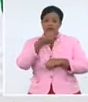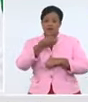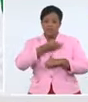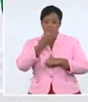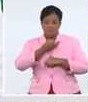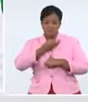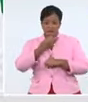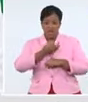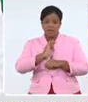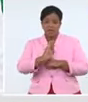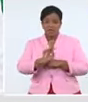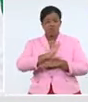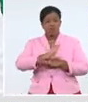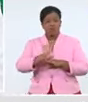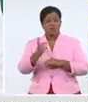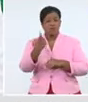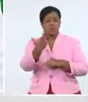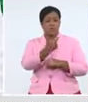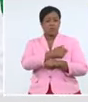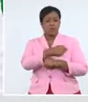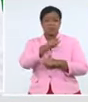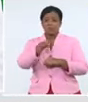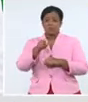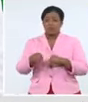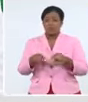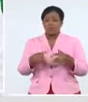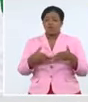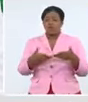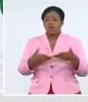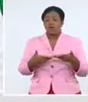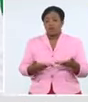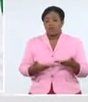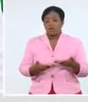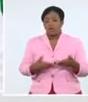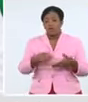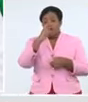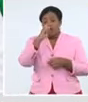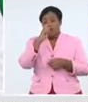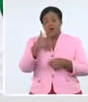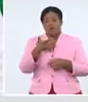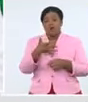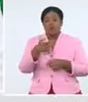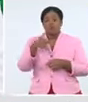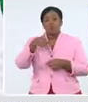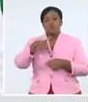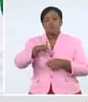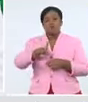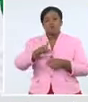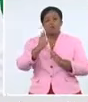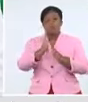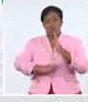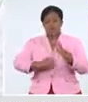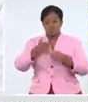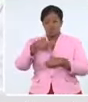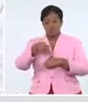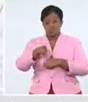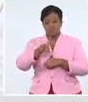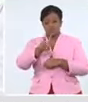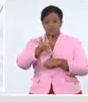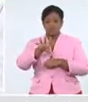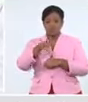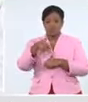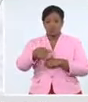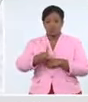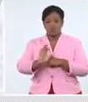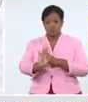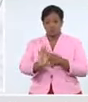se les administró a los convalecientes hasta julio, hasta finales de julio, aproximadamente el 25 de julio. Ese fue el grupo